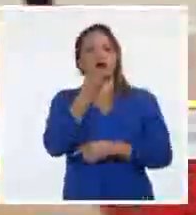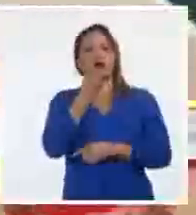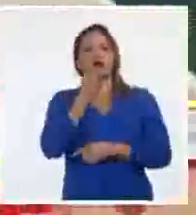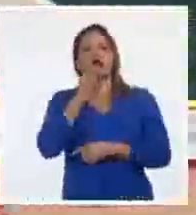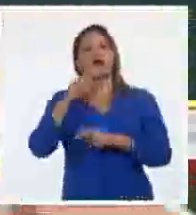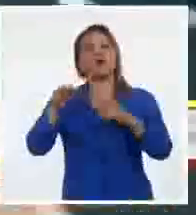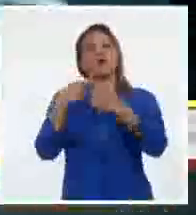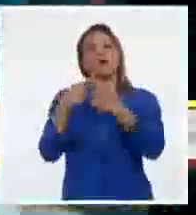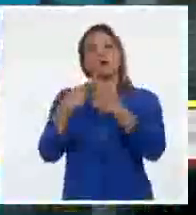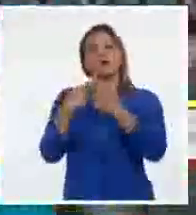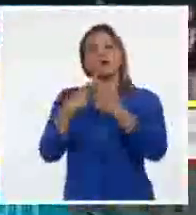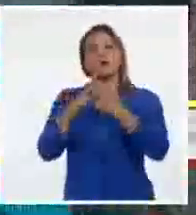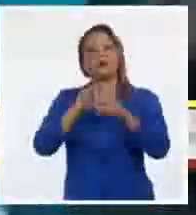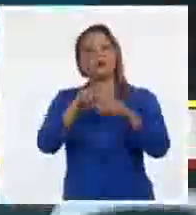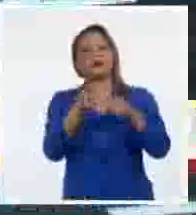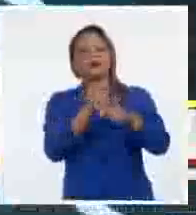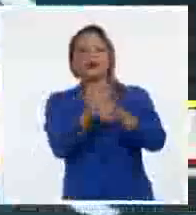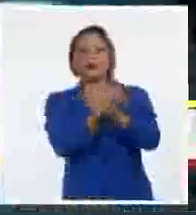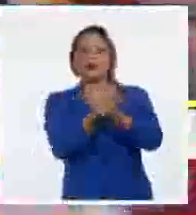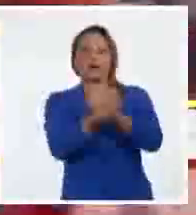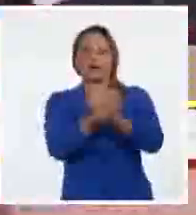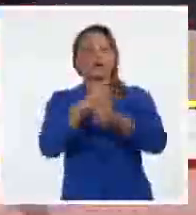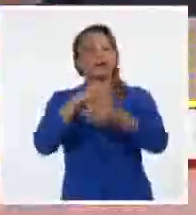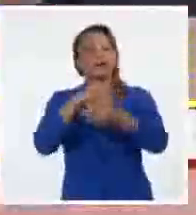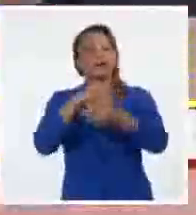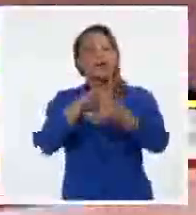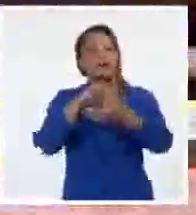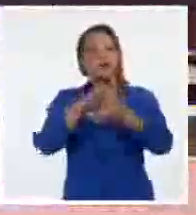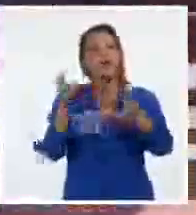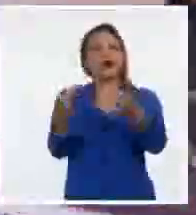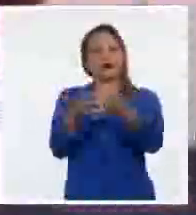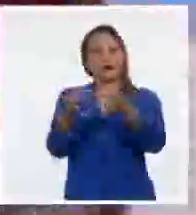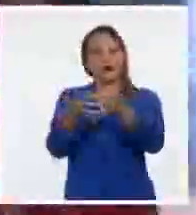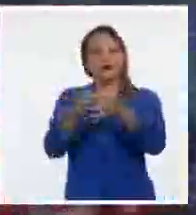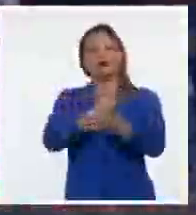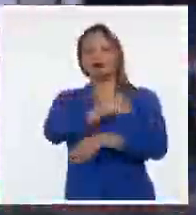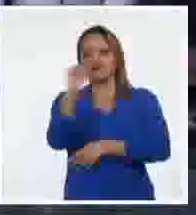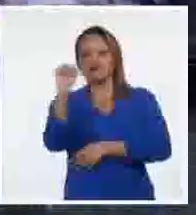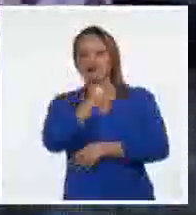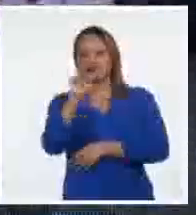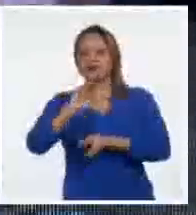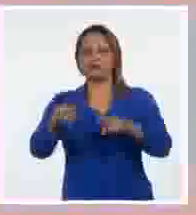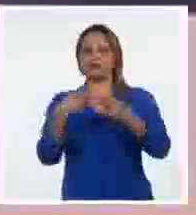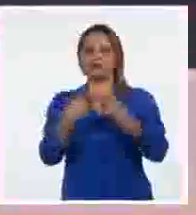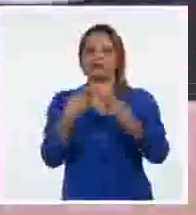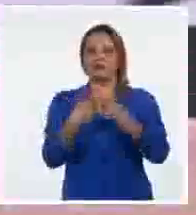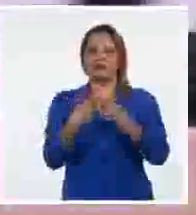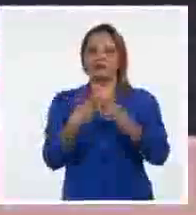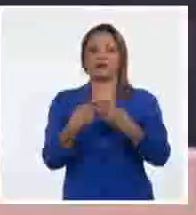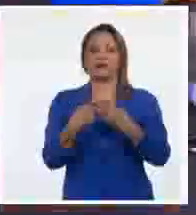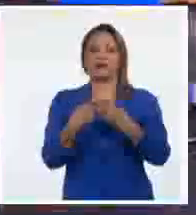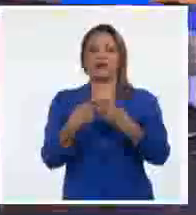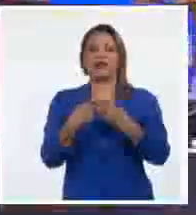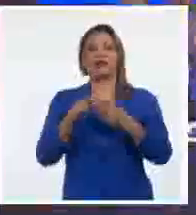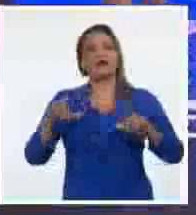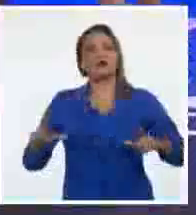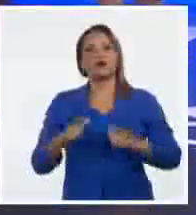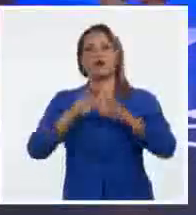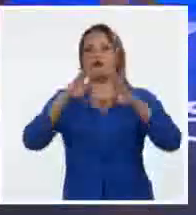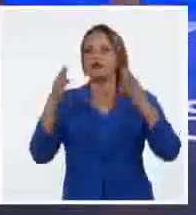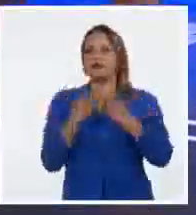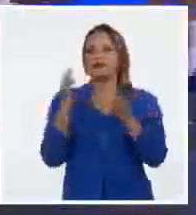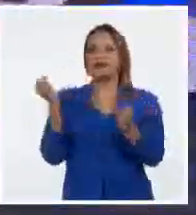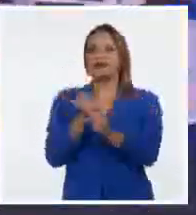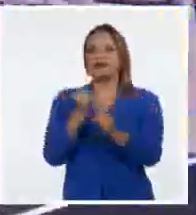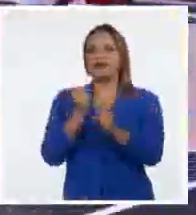número 10 por lesión. Además, impulsó a su equipo a triunfos en el campeonato doméstico. Rivero completó su mejor actuación en